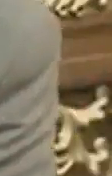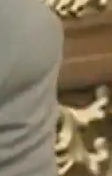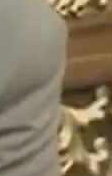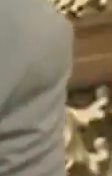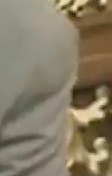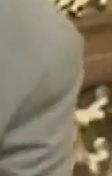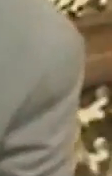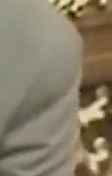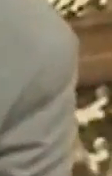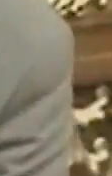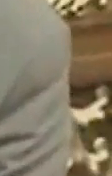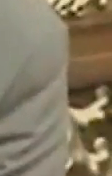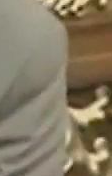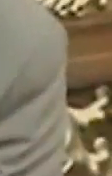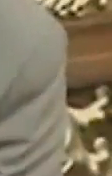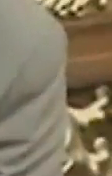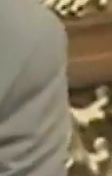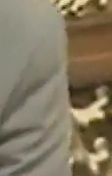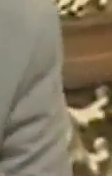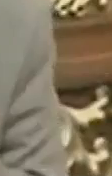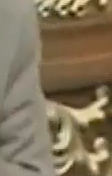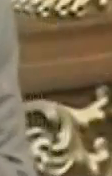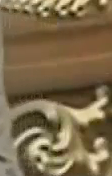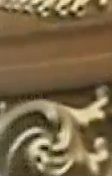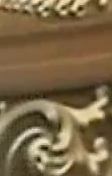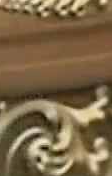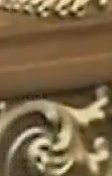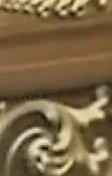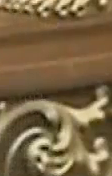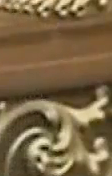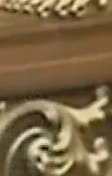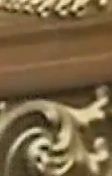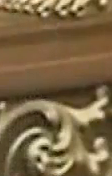los... Nunca se me olvida la primera vez que yo fui diputado